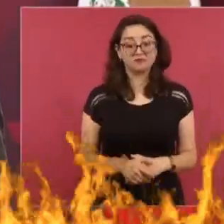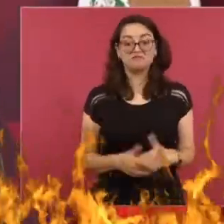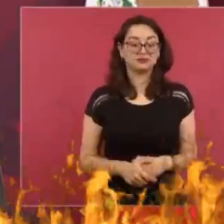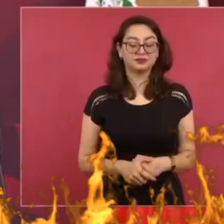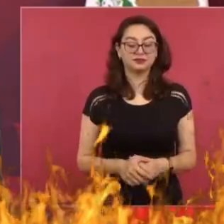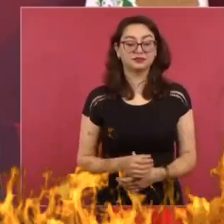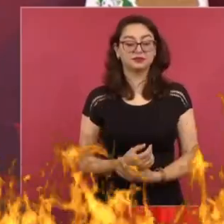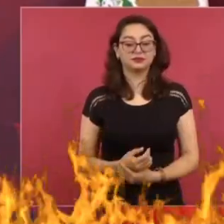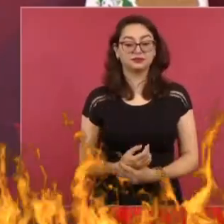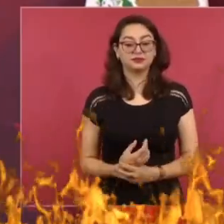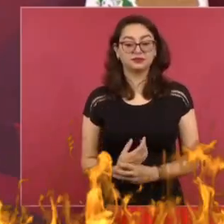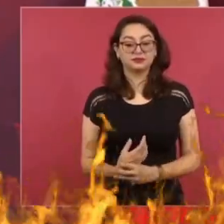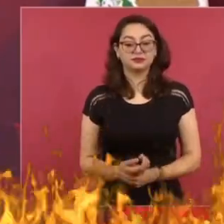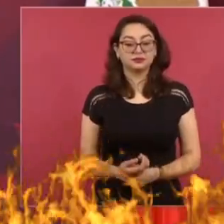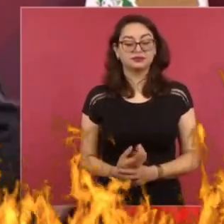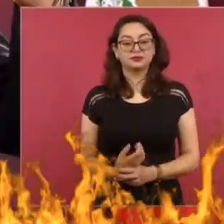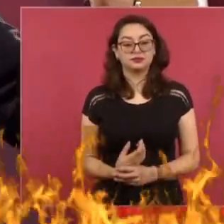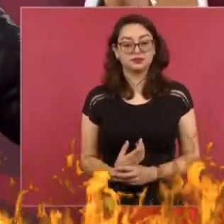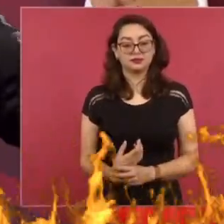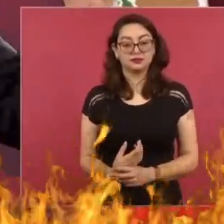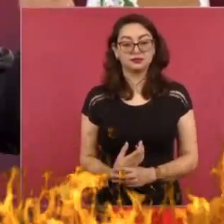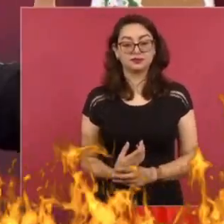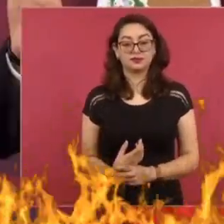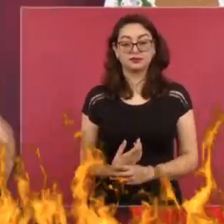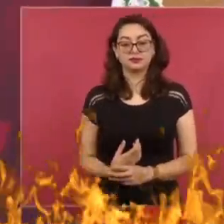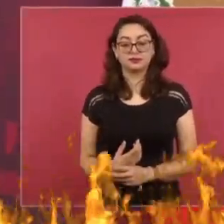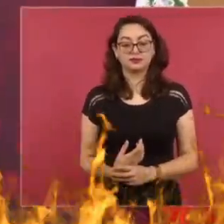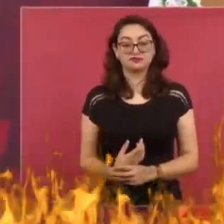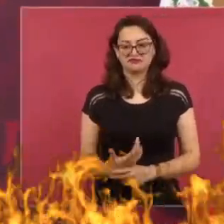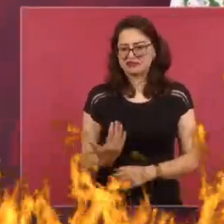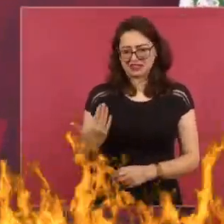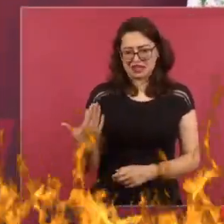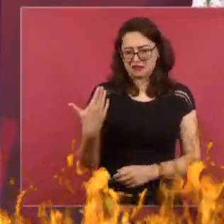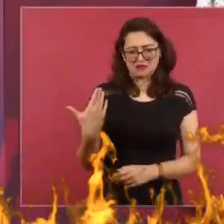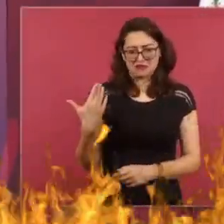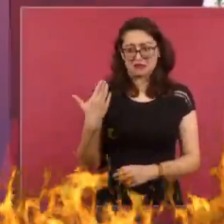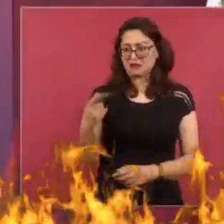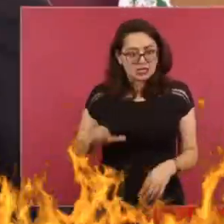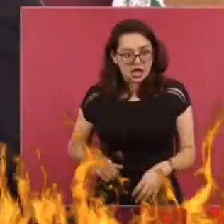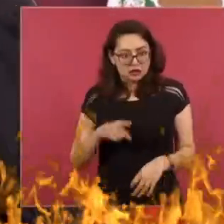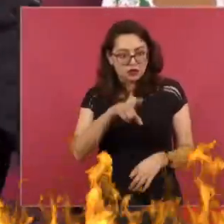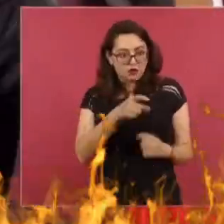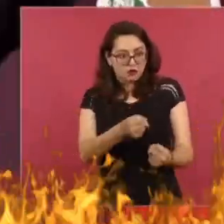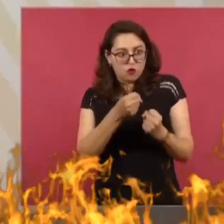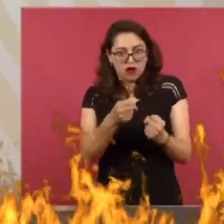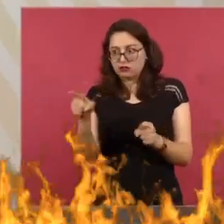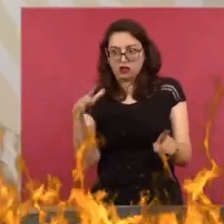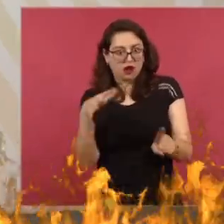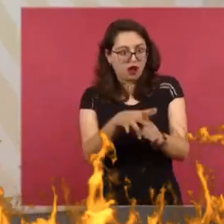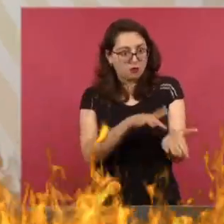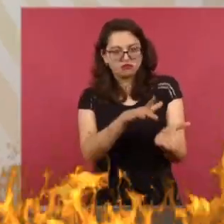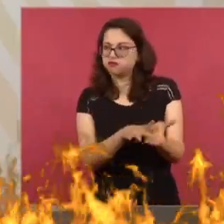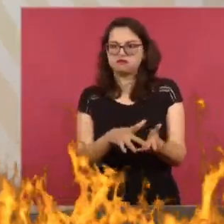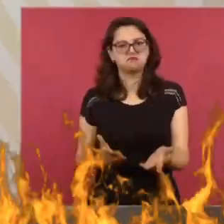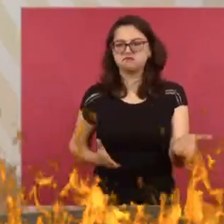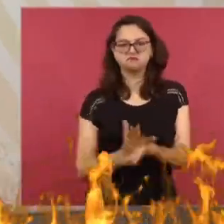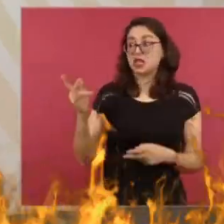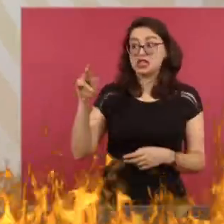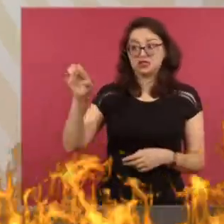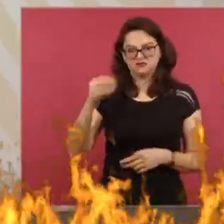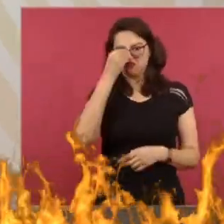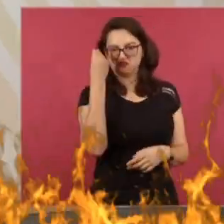Siempre lo estuvo. Llegaban al extremo, bueno, hasta hace poco, de quitar candidatos para ayudar a los